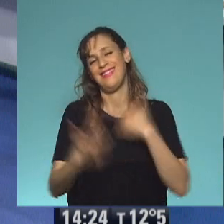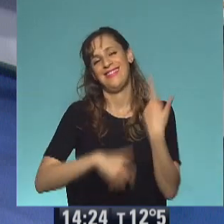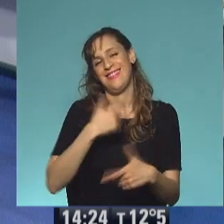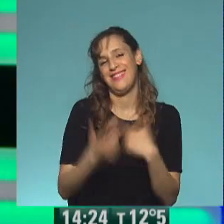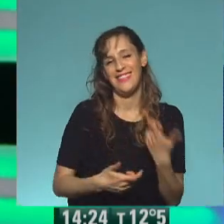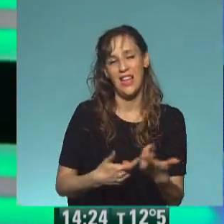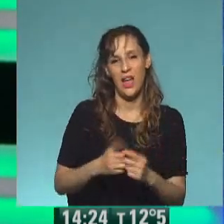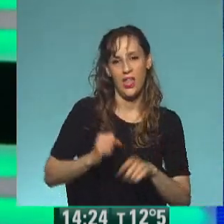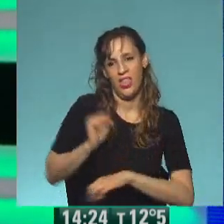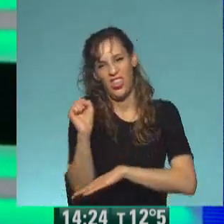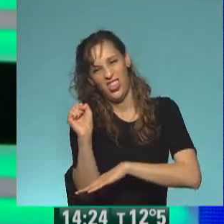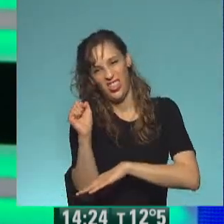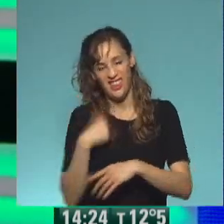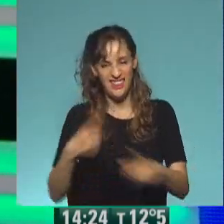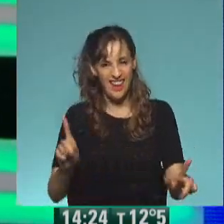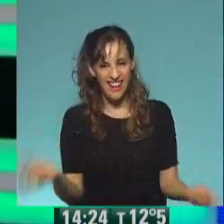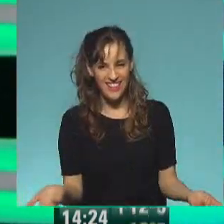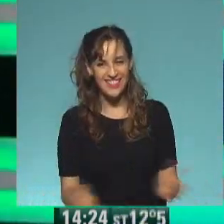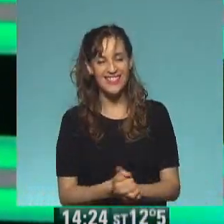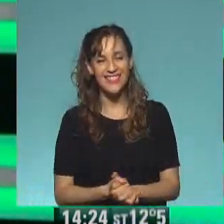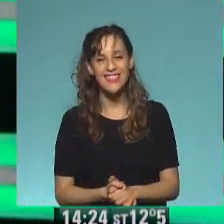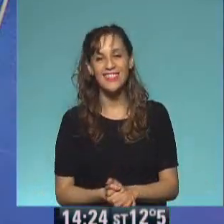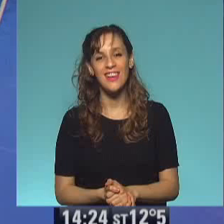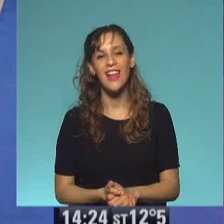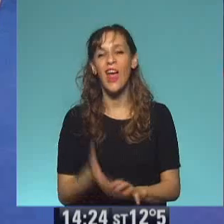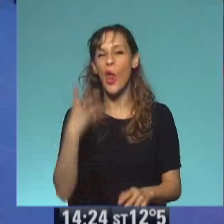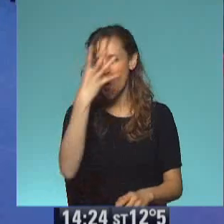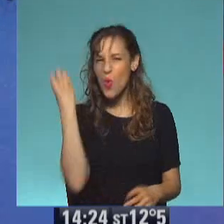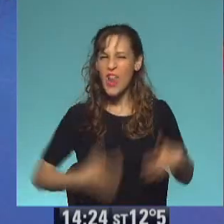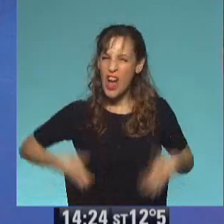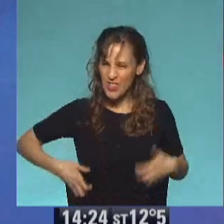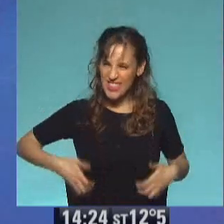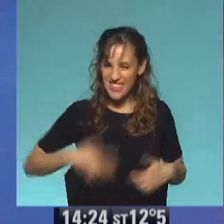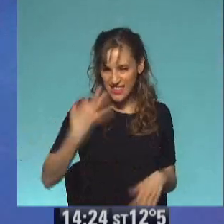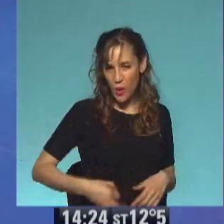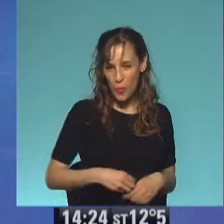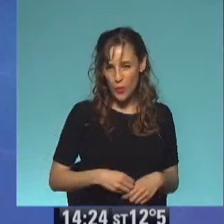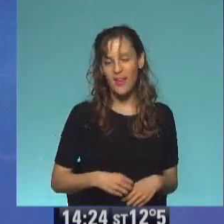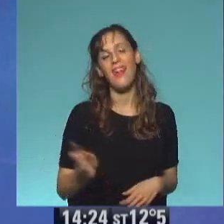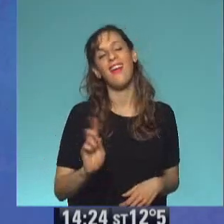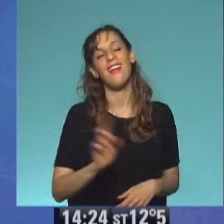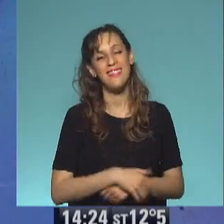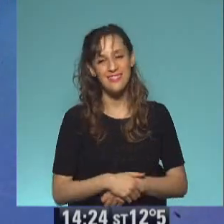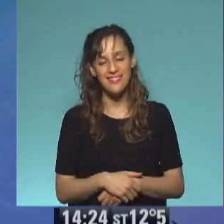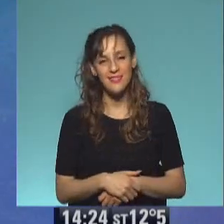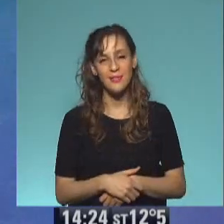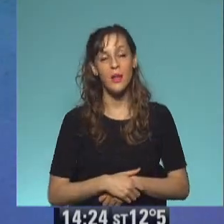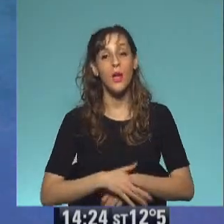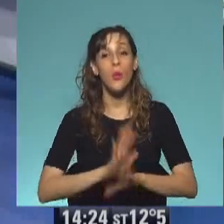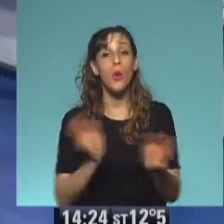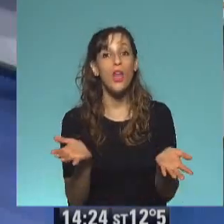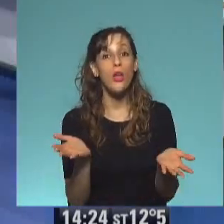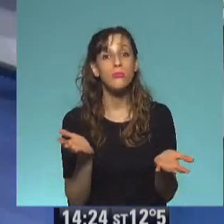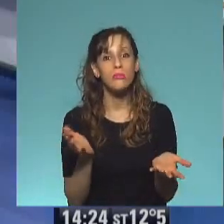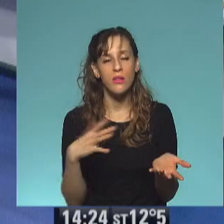Estoy un poco torcido, es que Nuria me estaba haciendo cosquillas. No, estaba señalando, me dijiste que tenía que señalar. Bueno, no